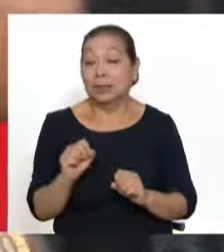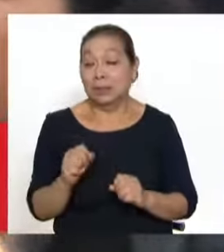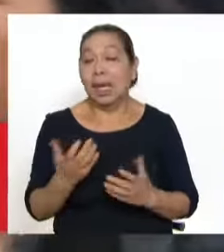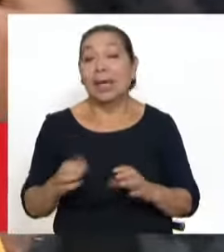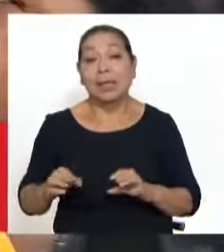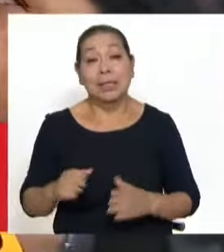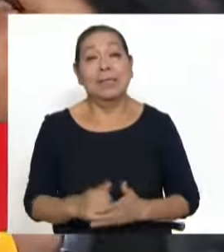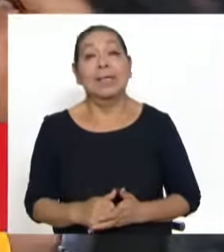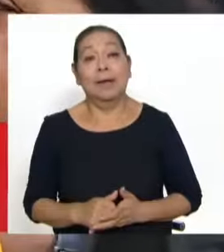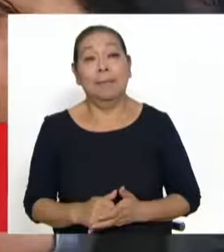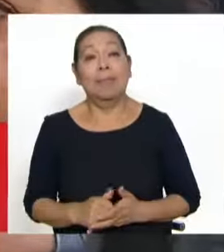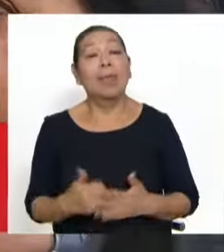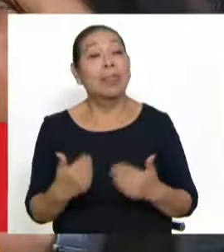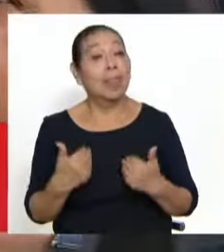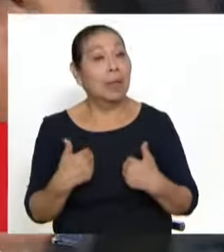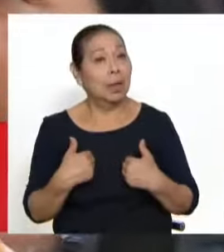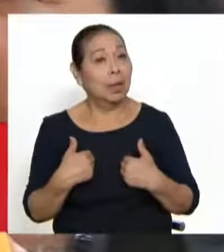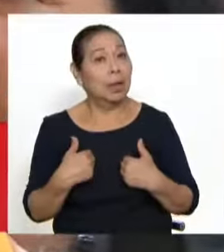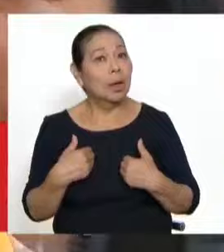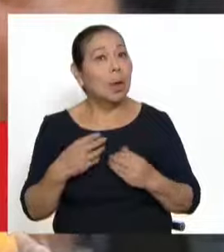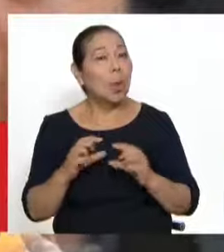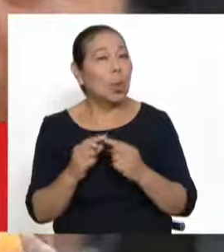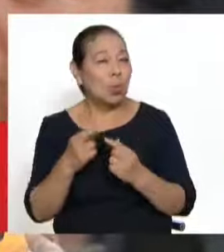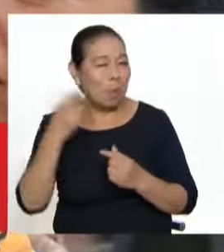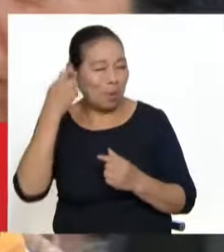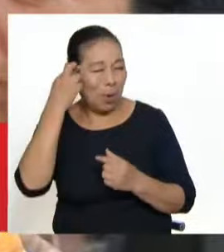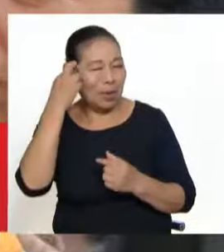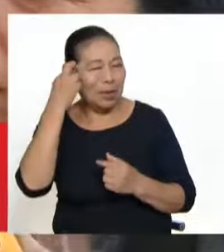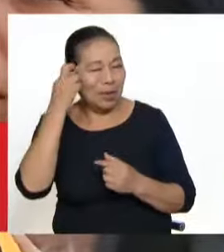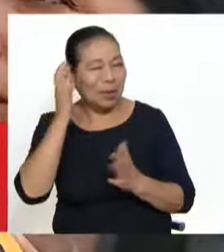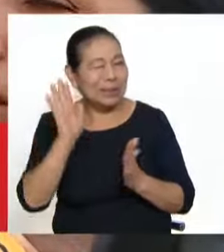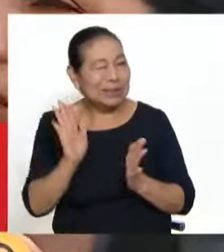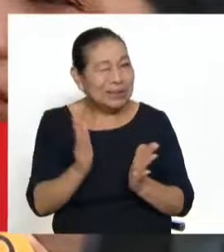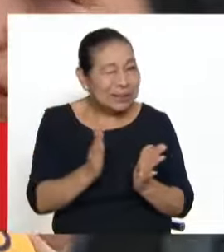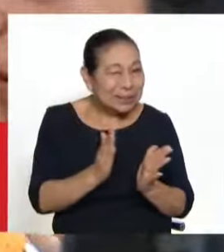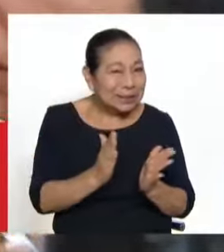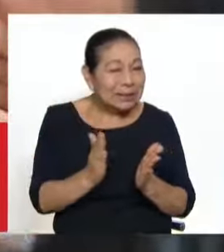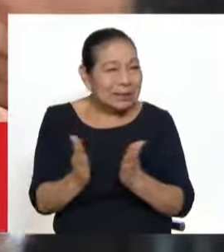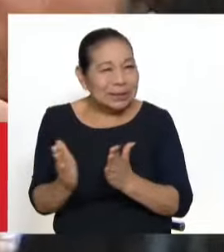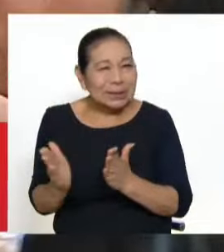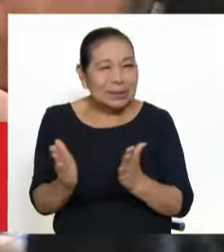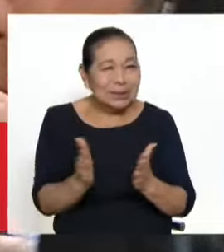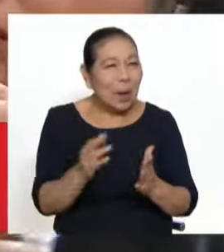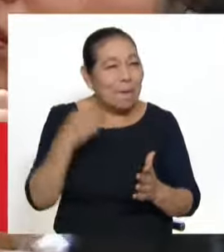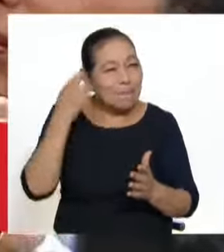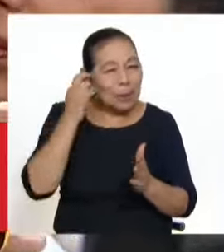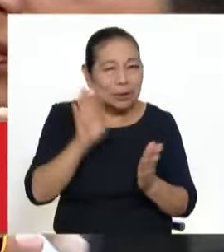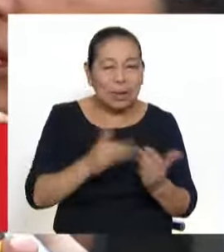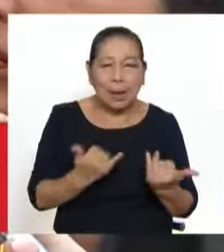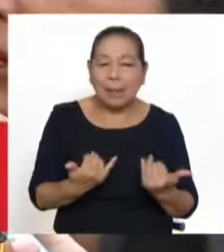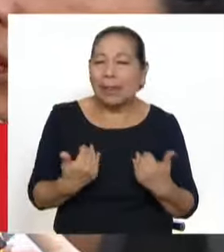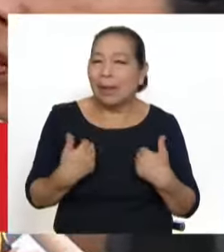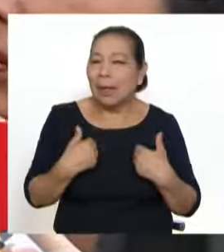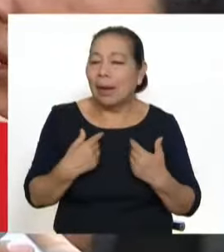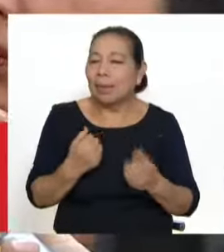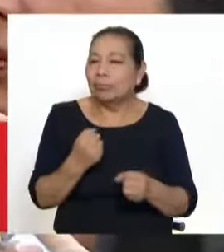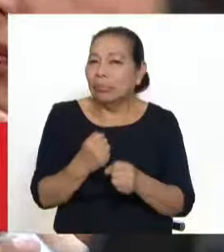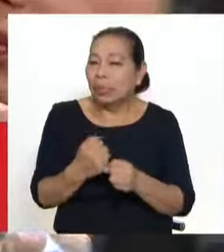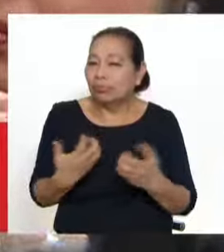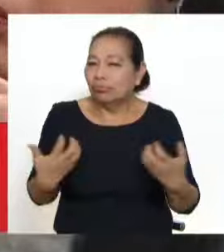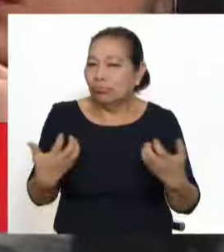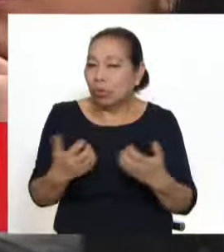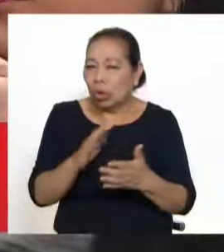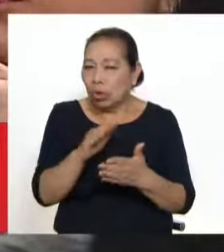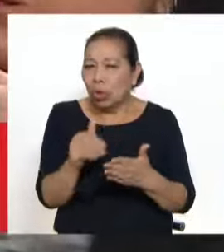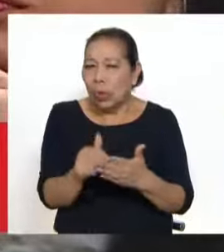preocuparse, tenían que ver con temas políticos de reconocimiento. Yo creo que el espacio de lo político en el Perú lo tenemos que trabajar también